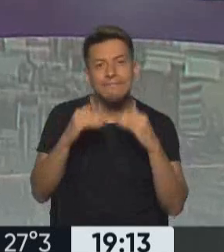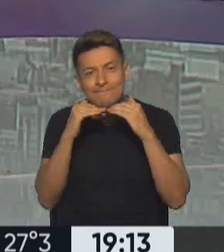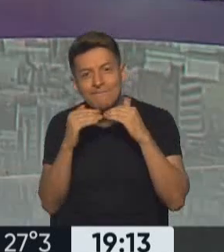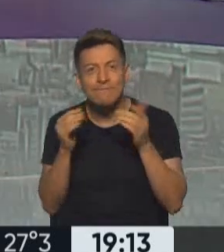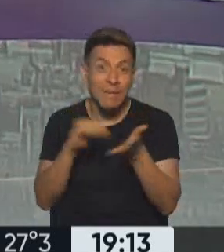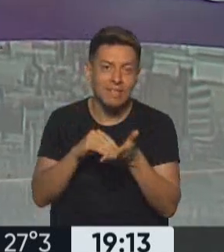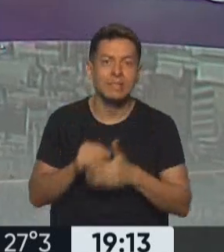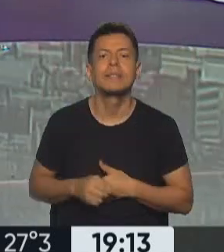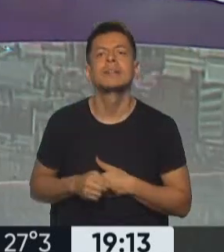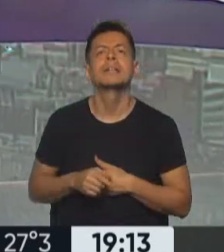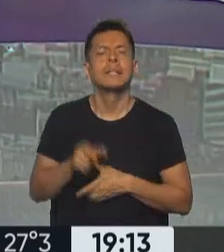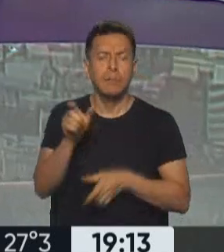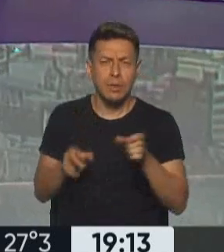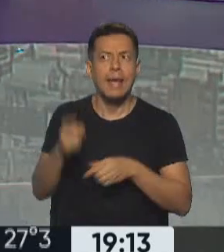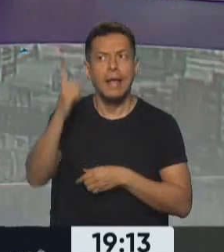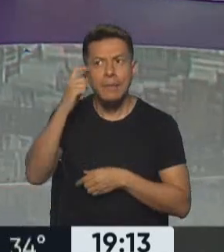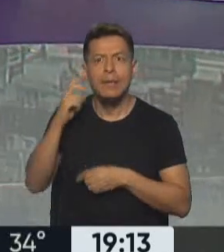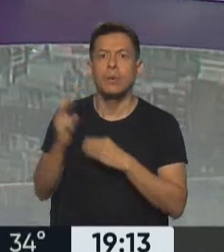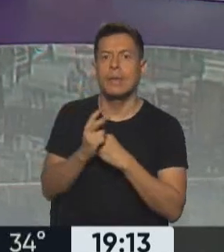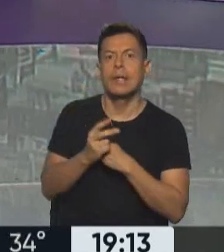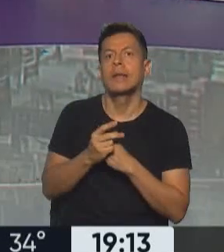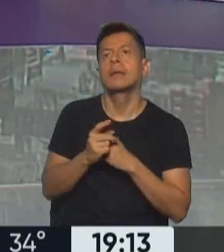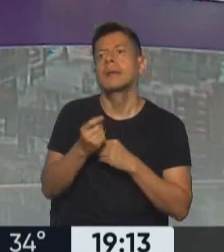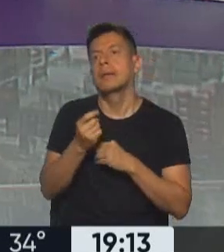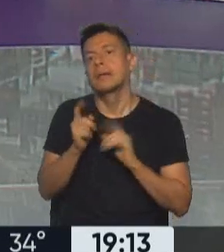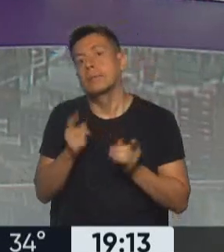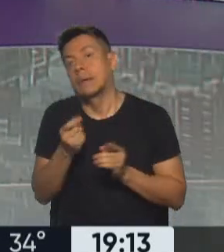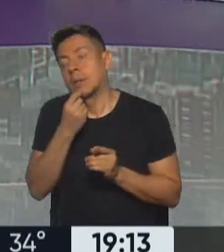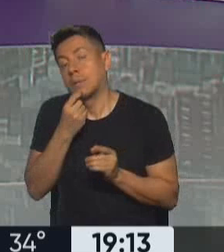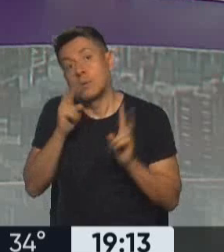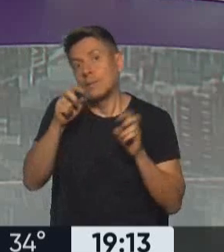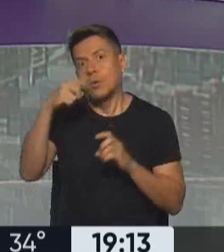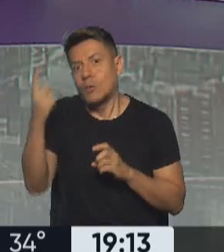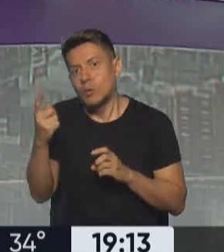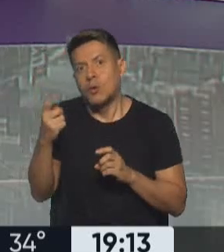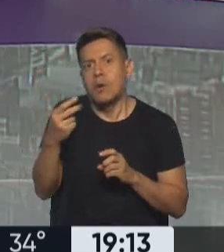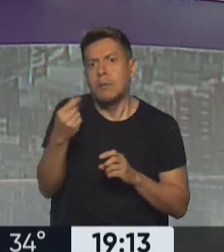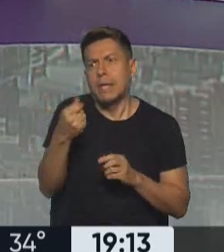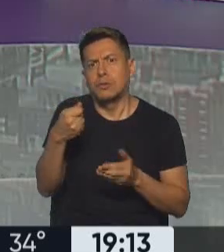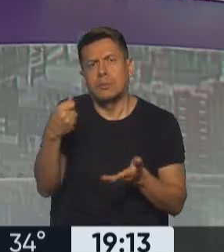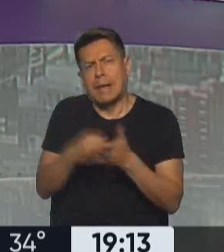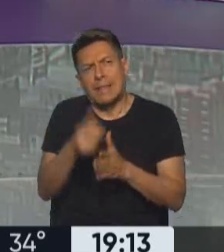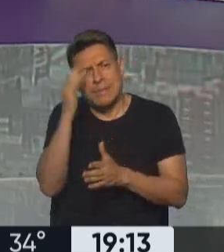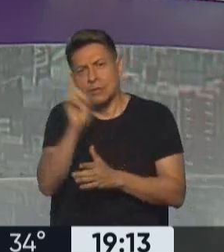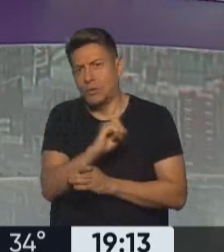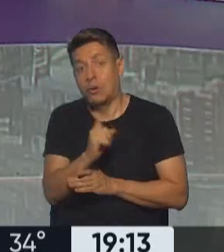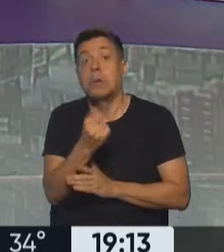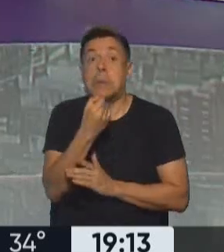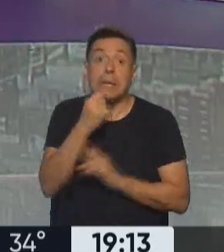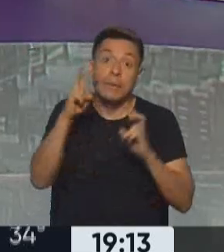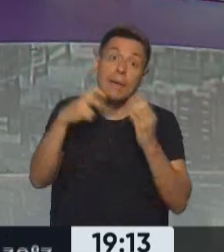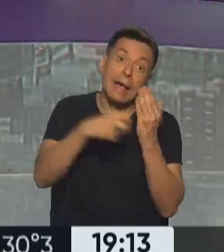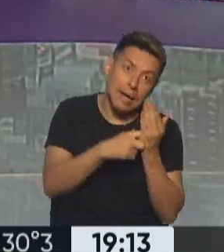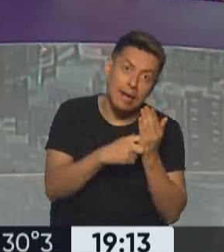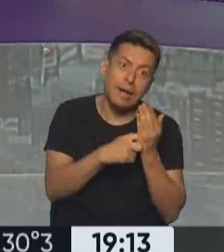También aprendió a cuidarse de otras cosas, por ejemplo, a no pagar precios exorbitantes de la carne, por ejemplo. Vas a encontrar